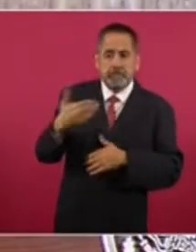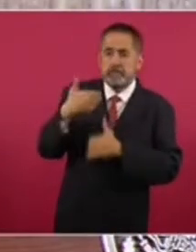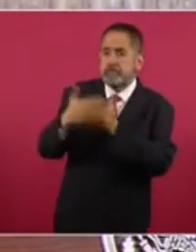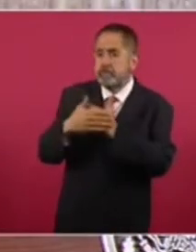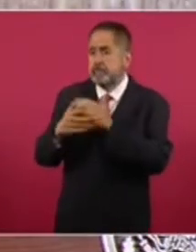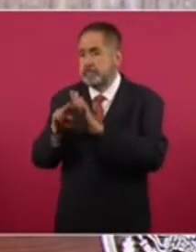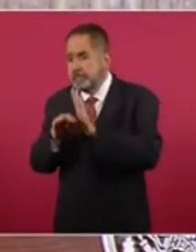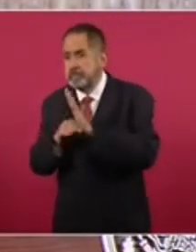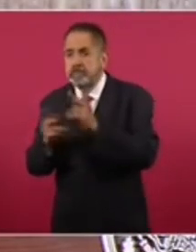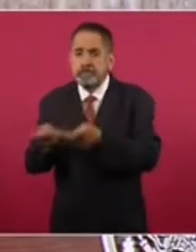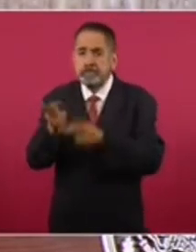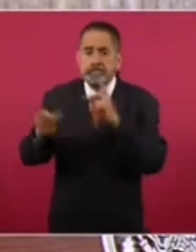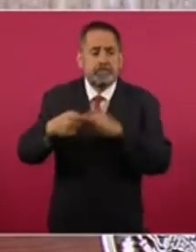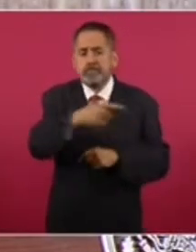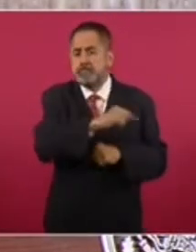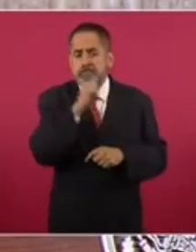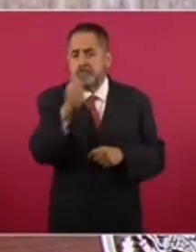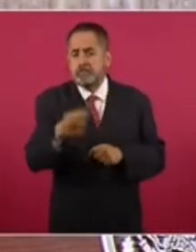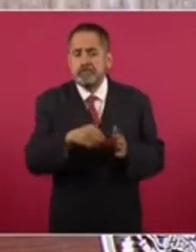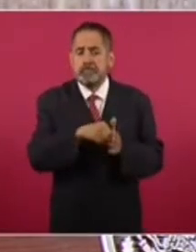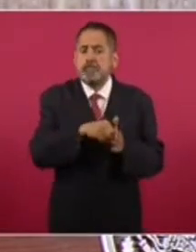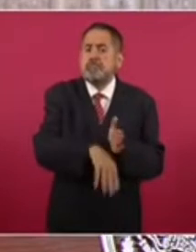la consulta.